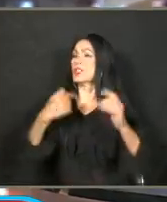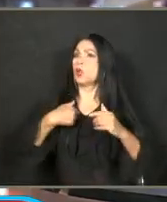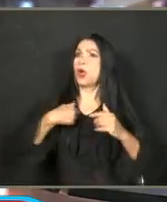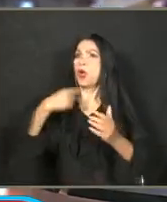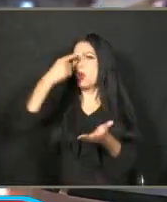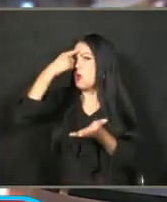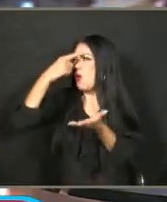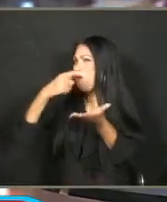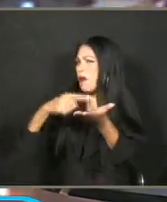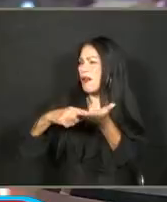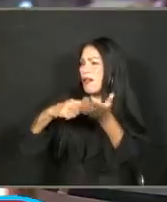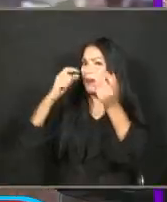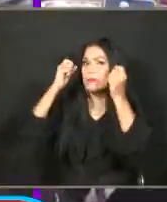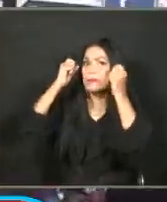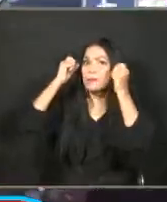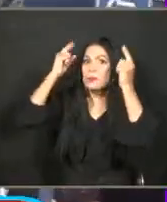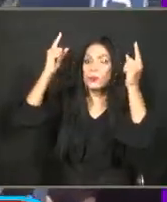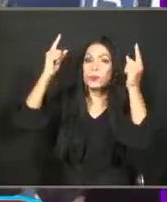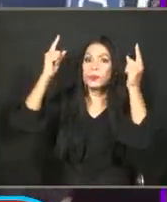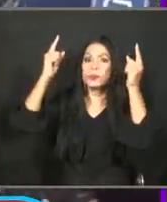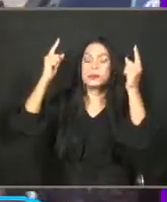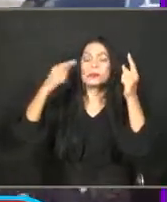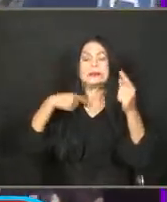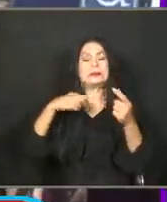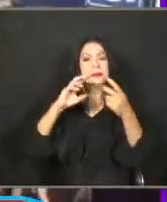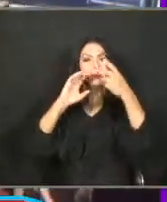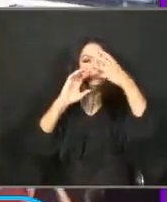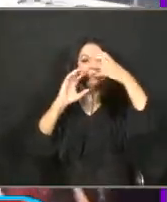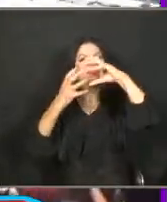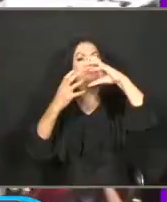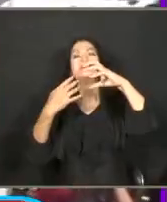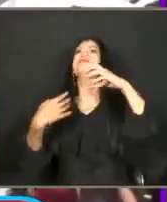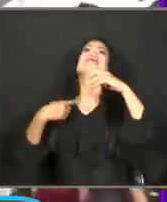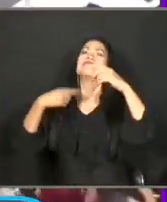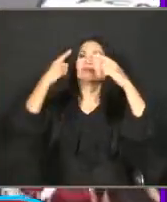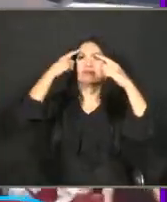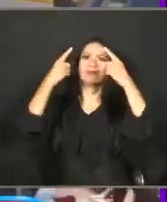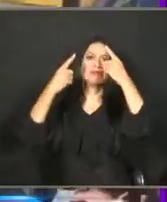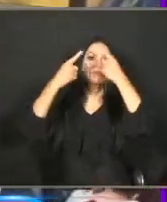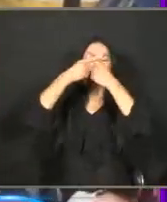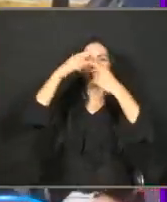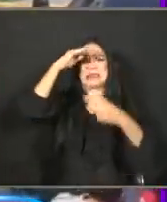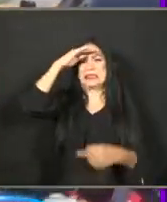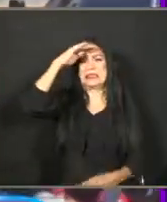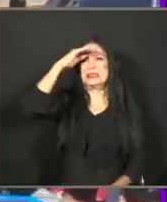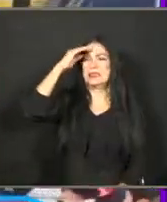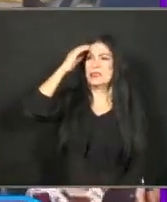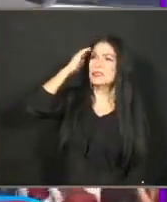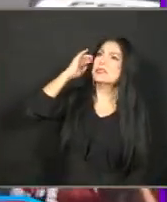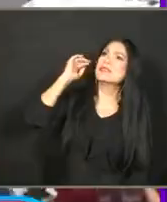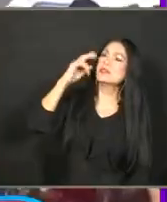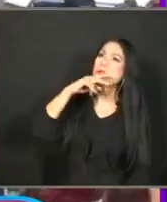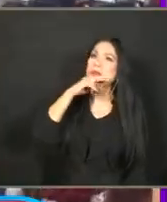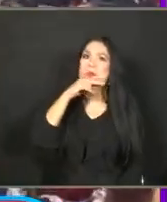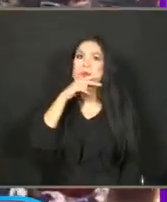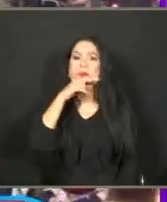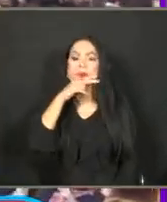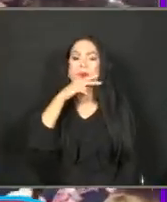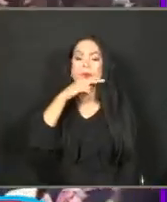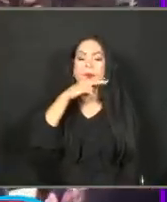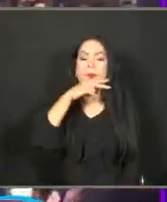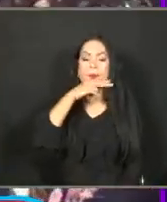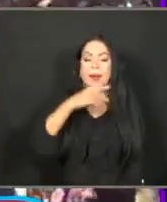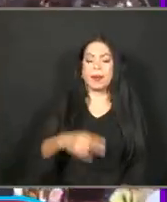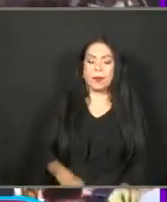momento a otro nos odia y se me voltio todos tenemos voltio todo mi pensar también tienen voltio y es diferente ahora piedras